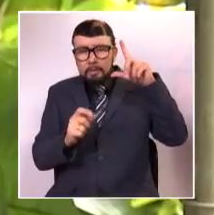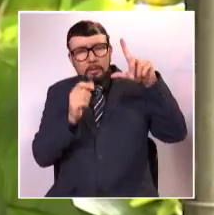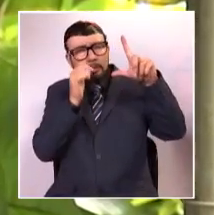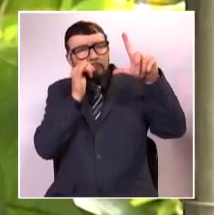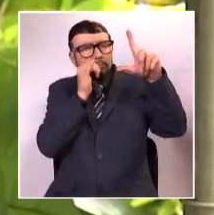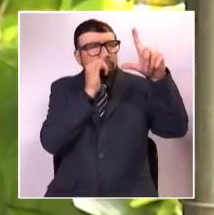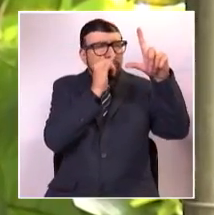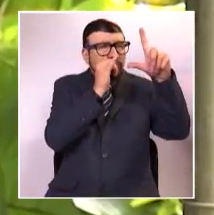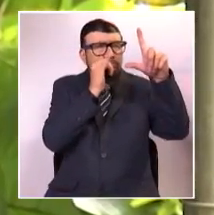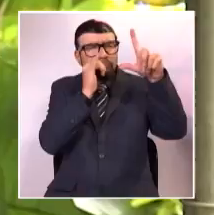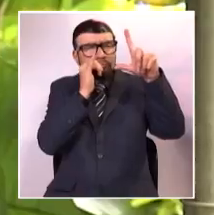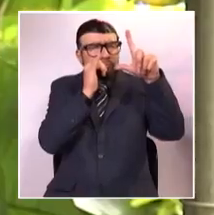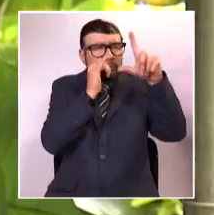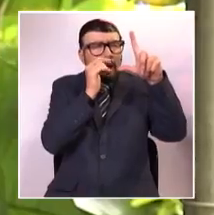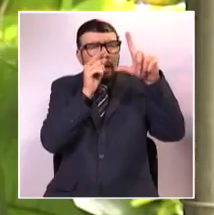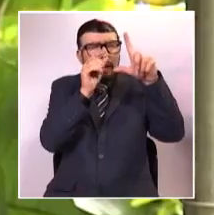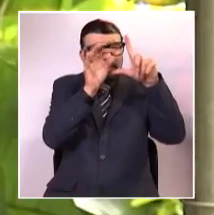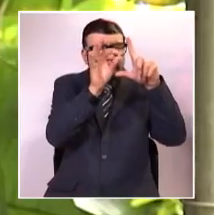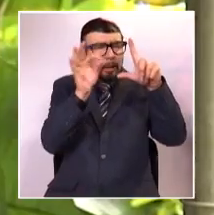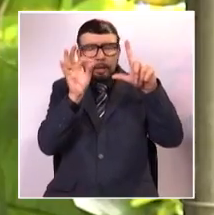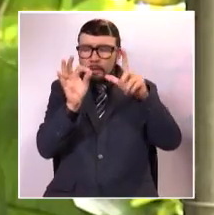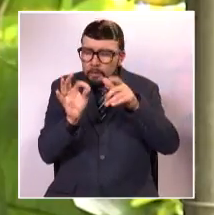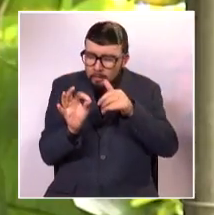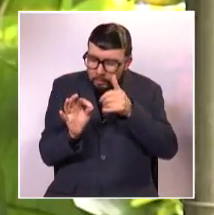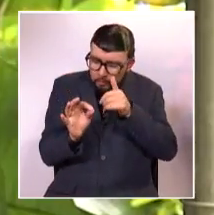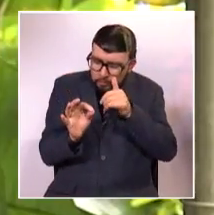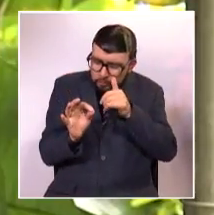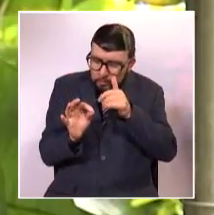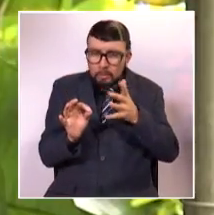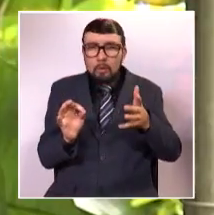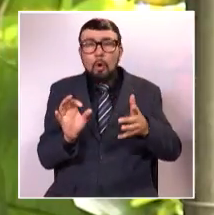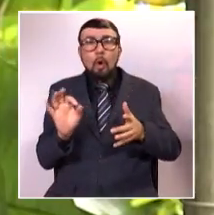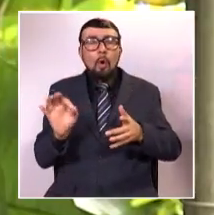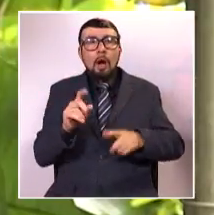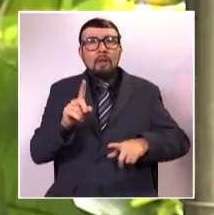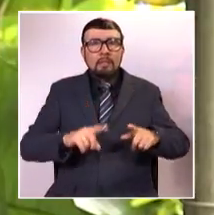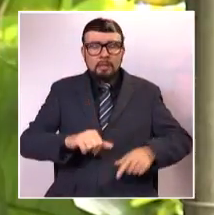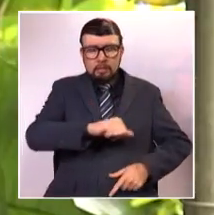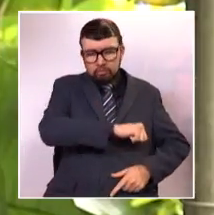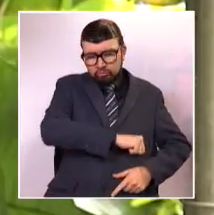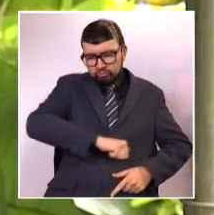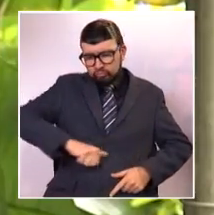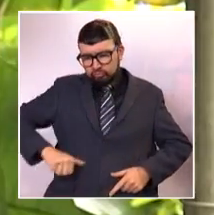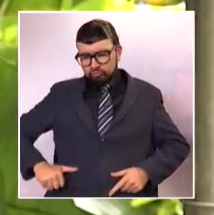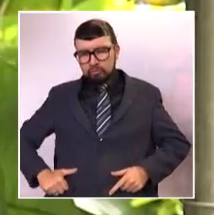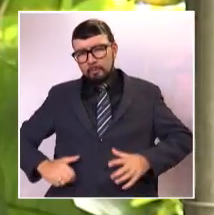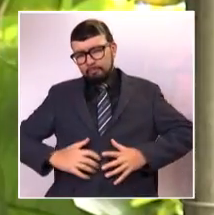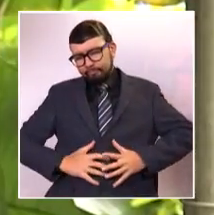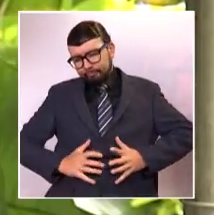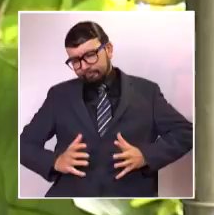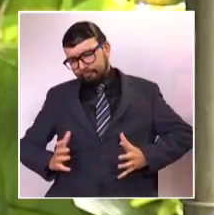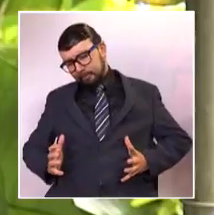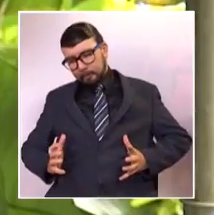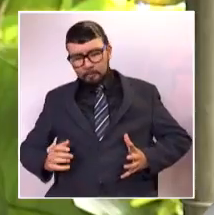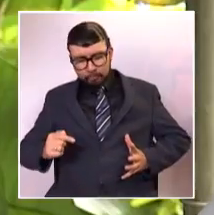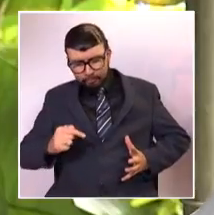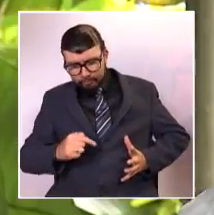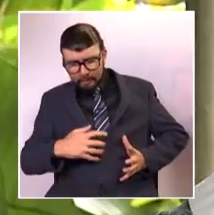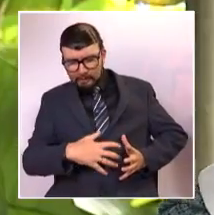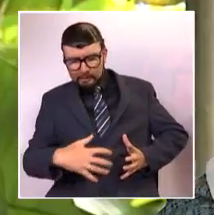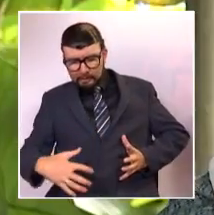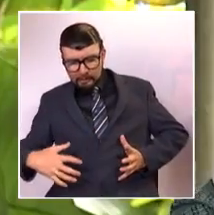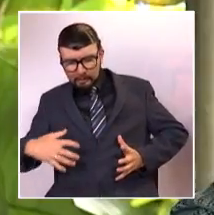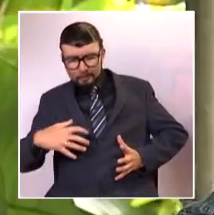ecografía que nosotros diagnosticamos, o especímenes grandes quirúrgicos cuando se opera un paciente por varios